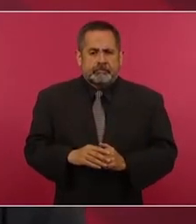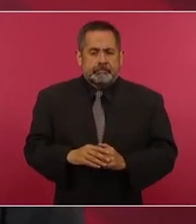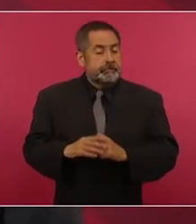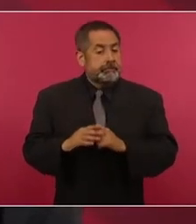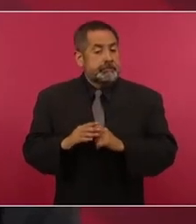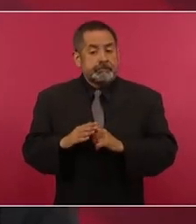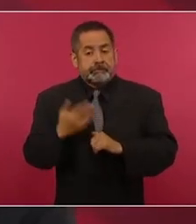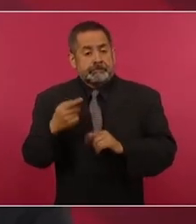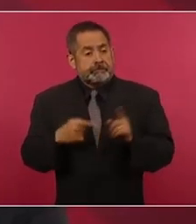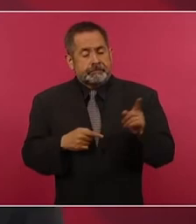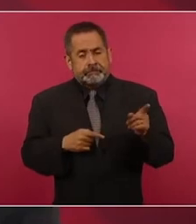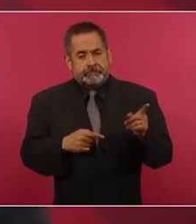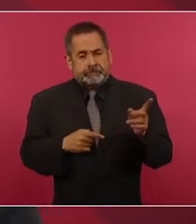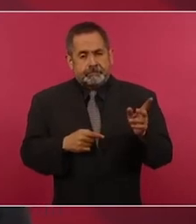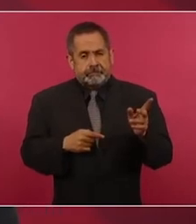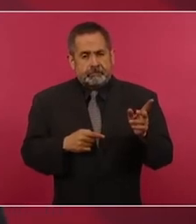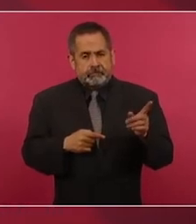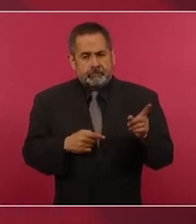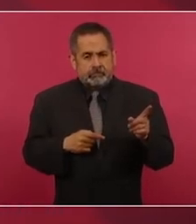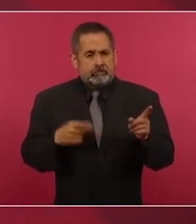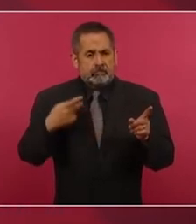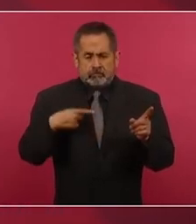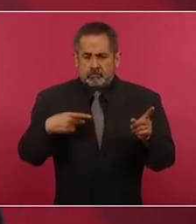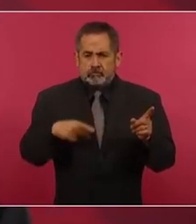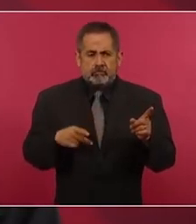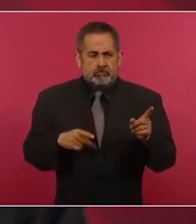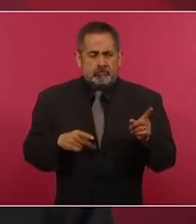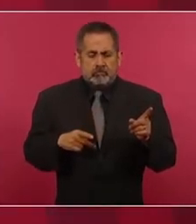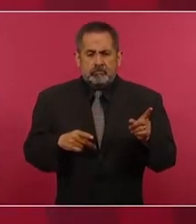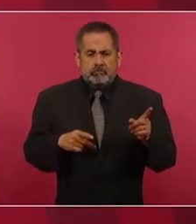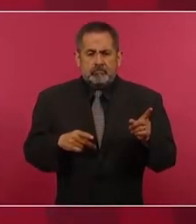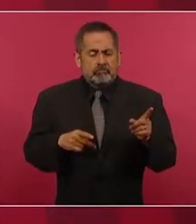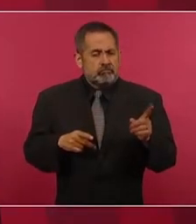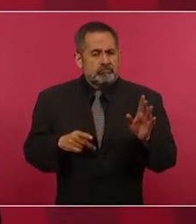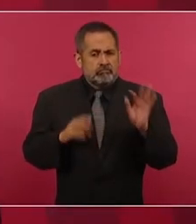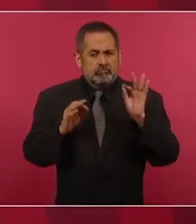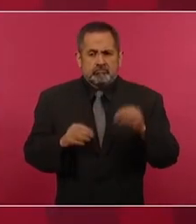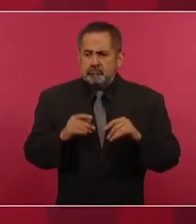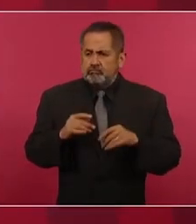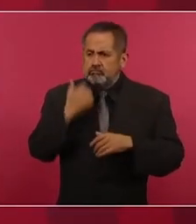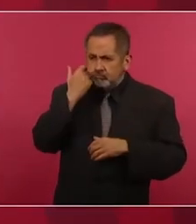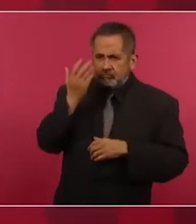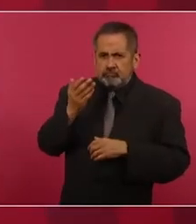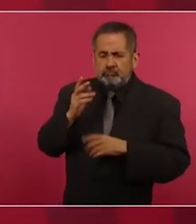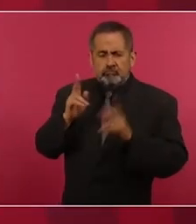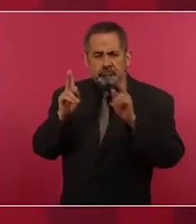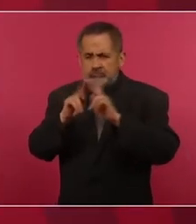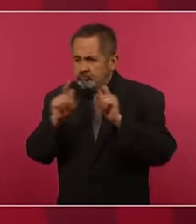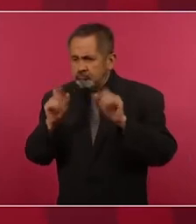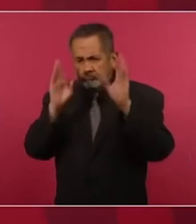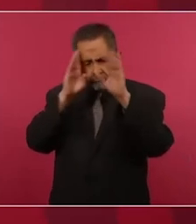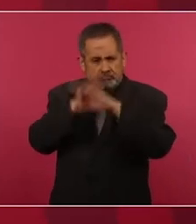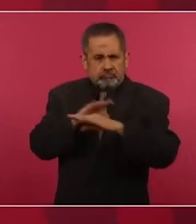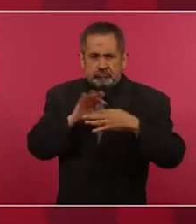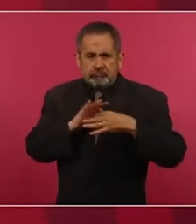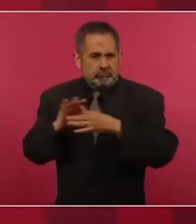porque es un hombre que busca la conciliación, que busca el